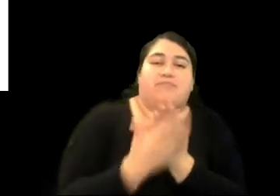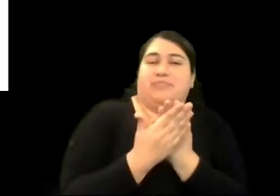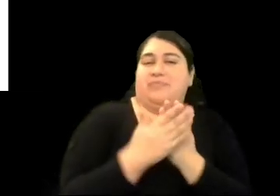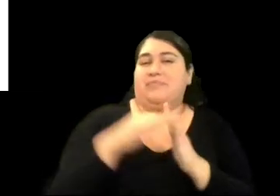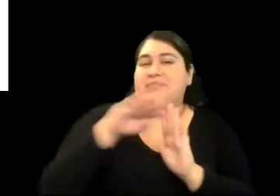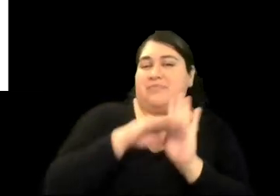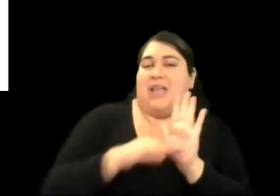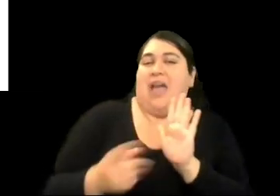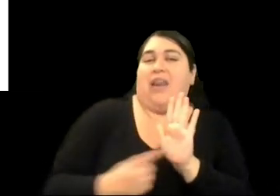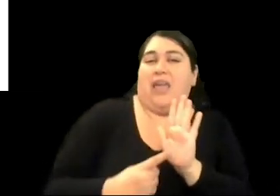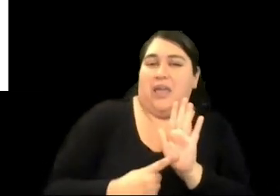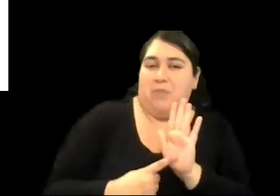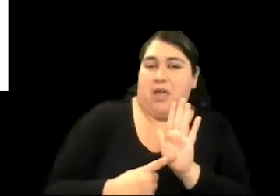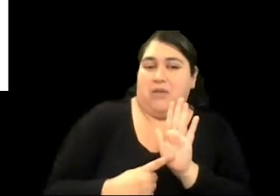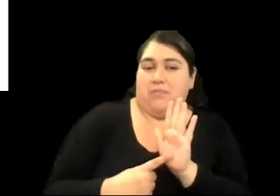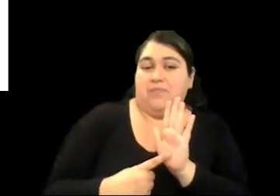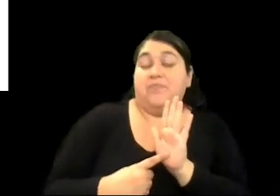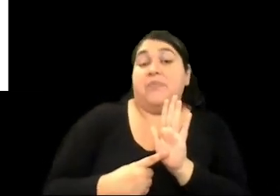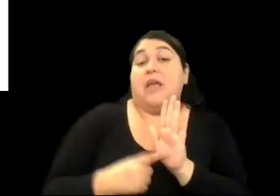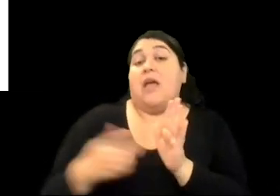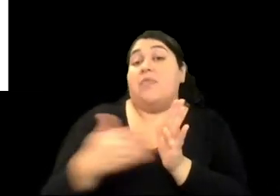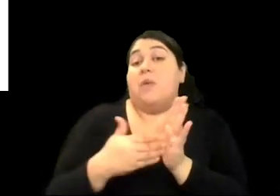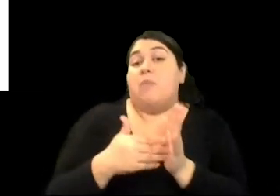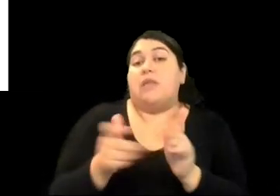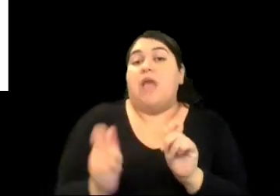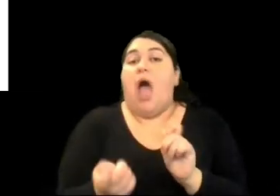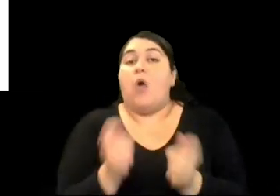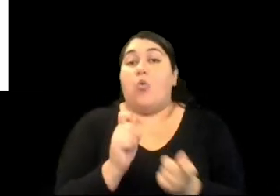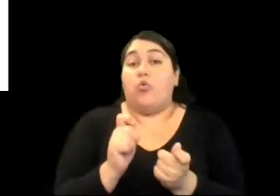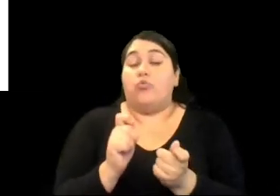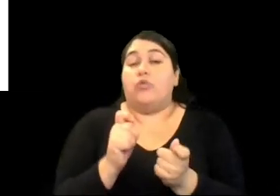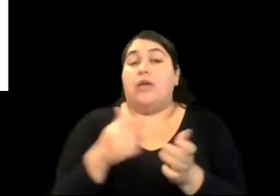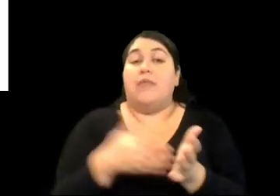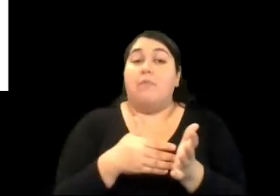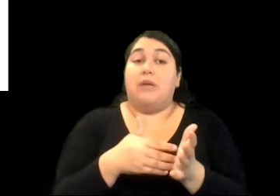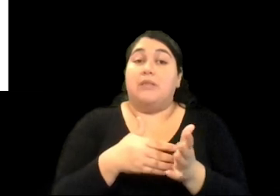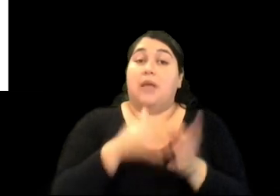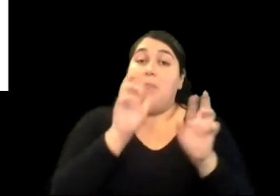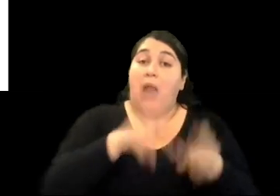si ese ajuste entra por blanqueo o por moratoria.